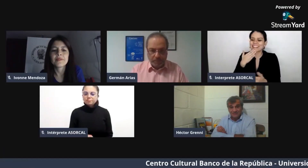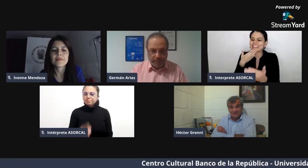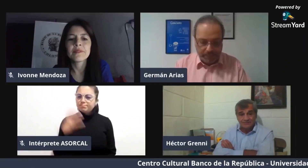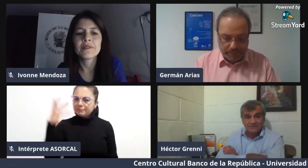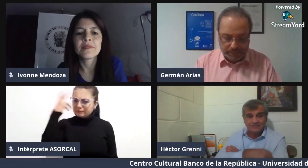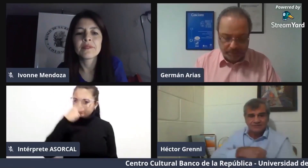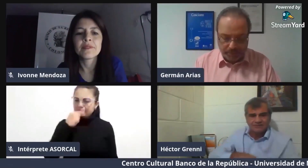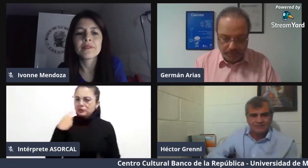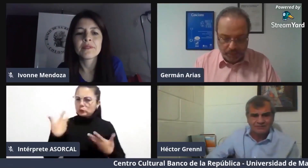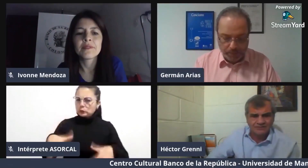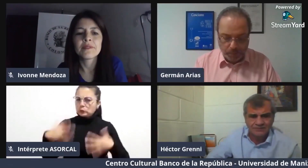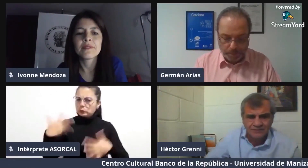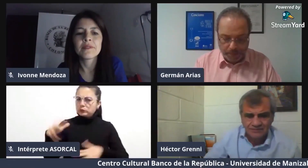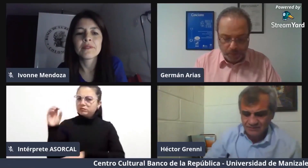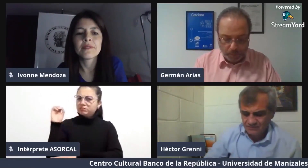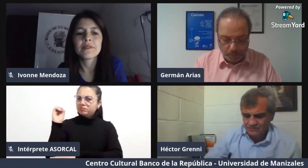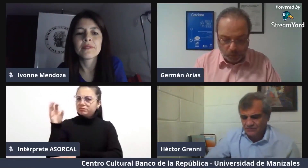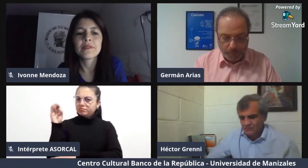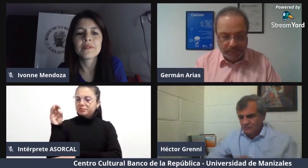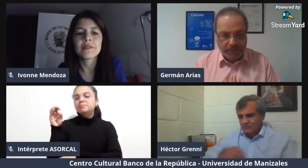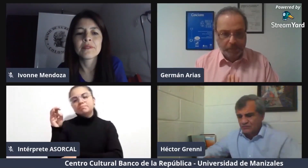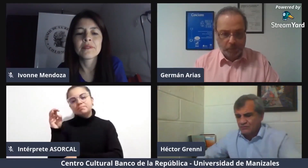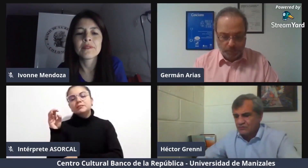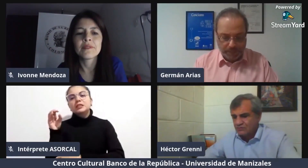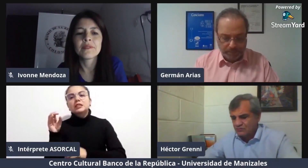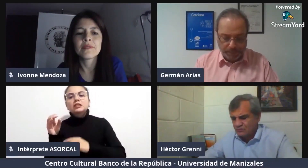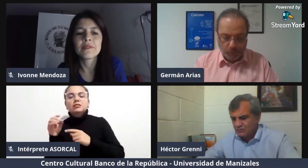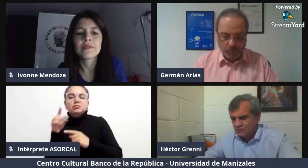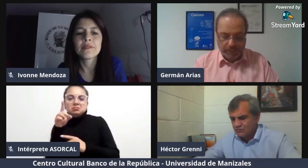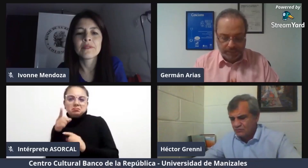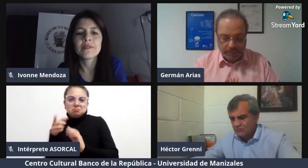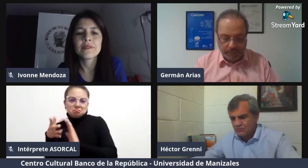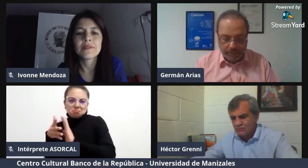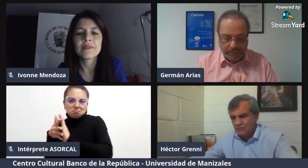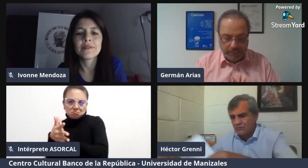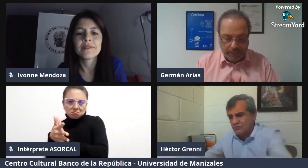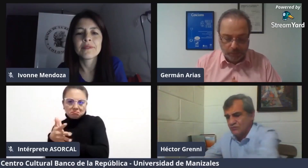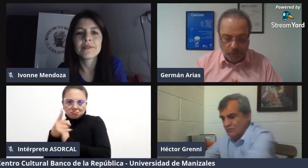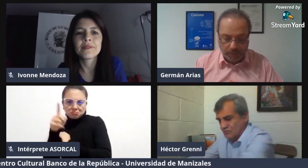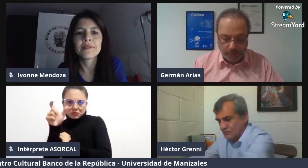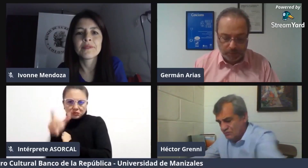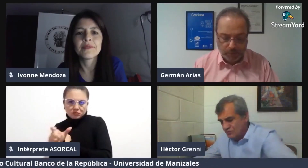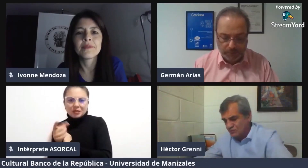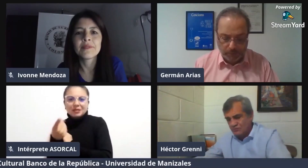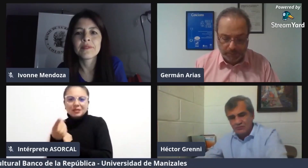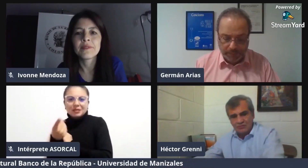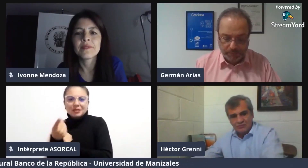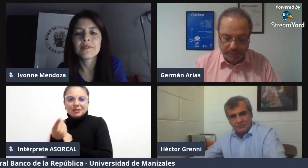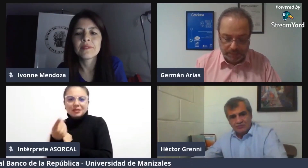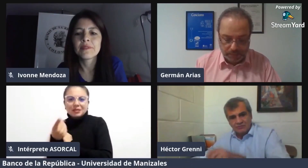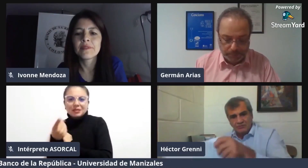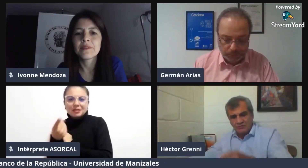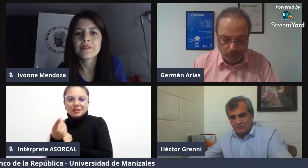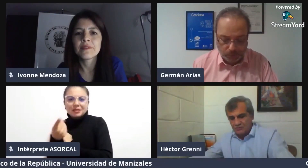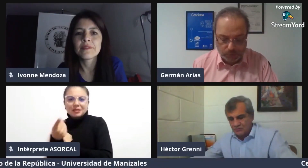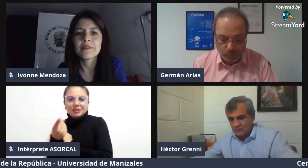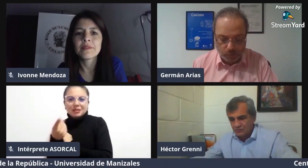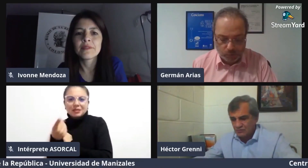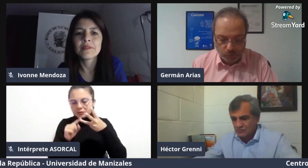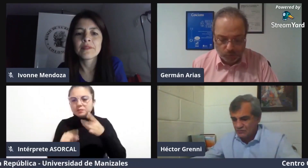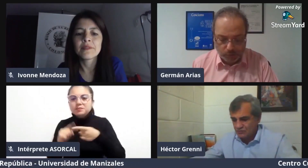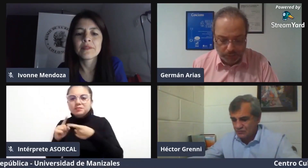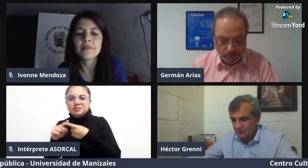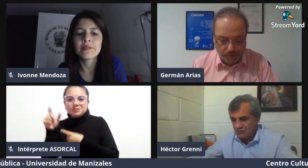hay hay un comentario y un par de preguntas. Dice la doctora Claudia Jurado Albarán: buenas tardes para todos,